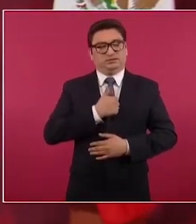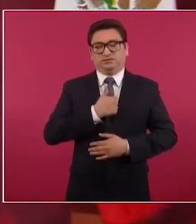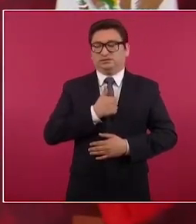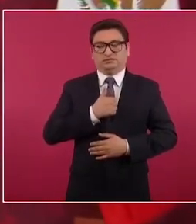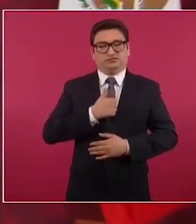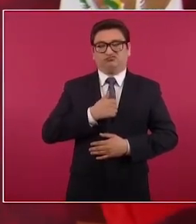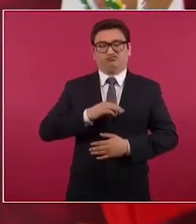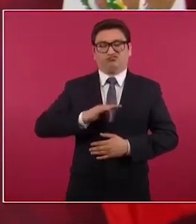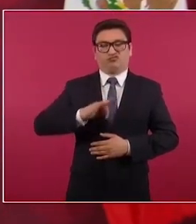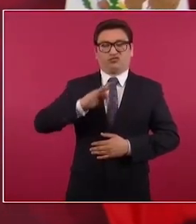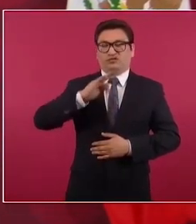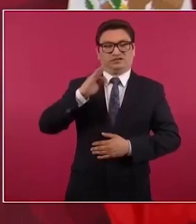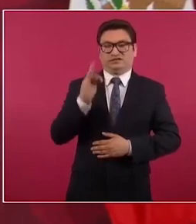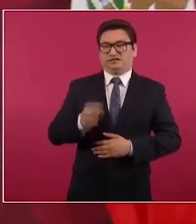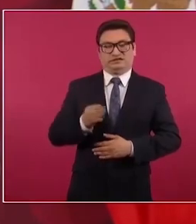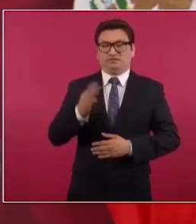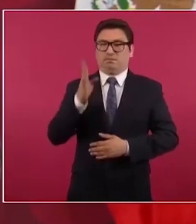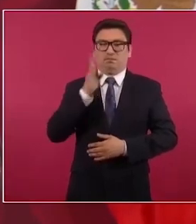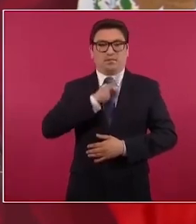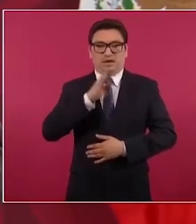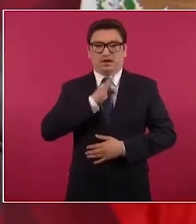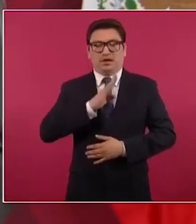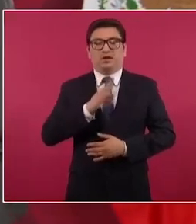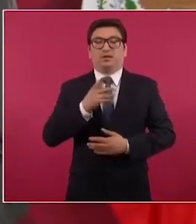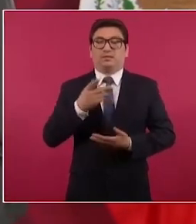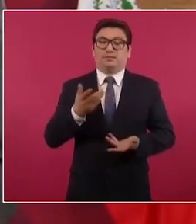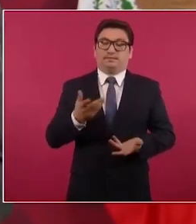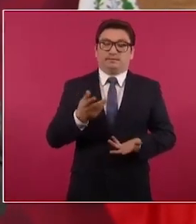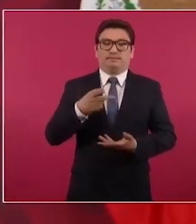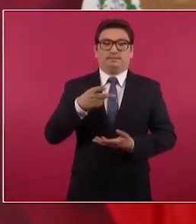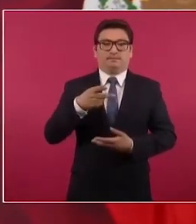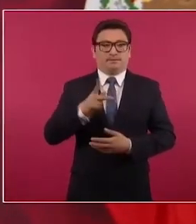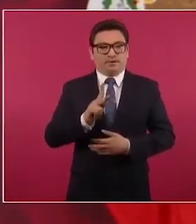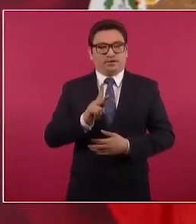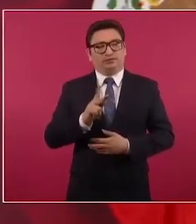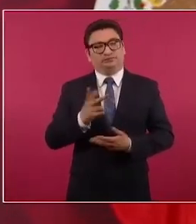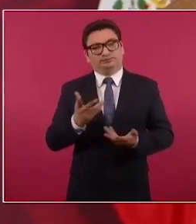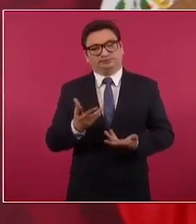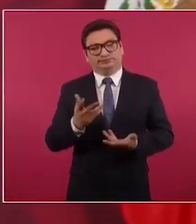reprobable, pero al mismo tiempo diría